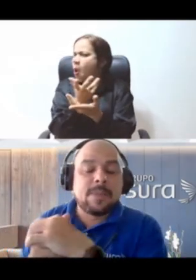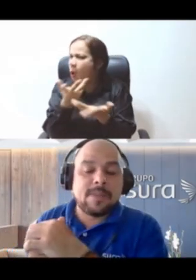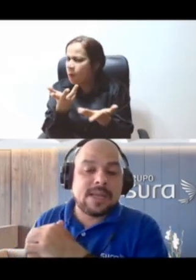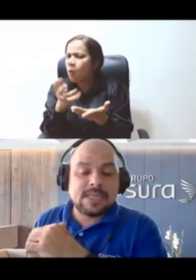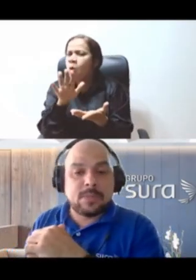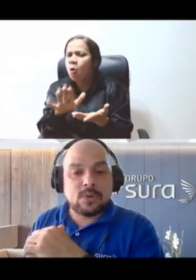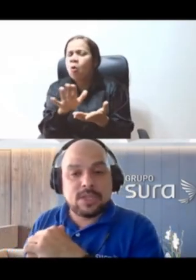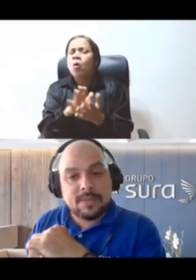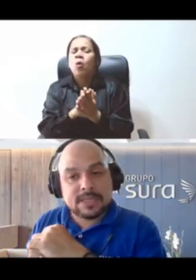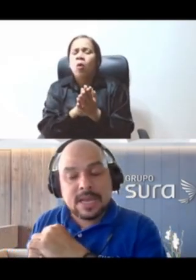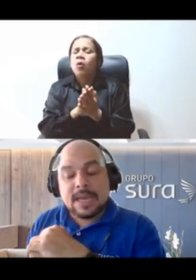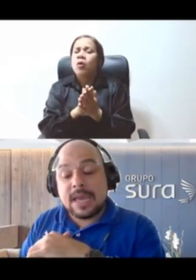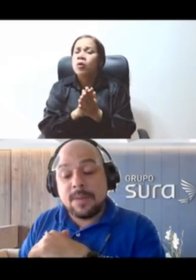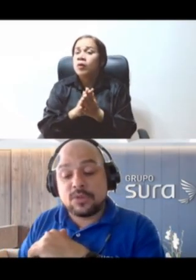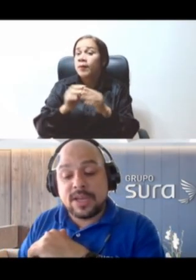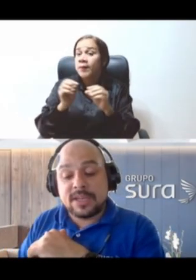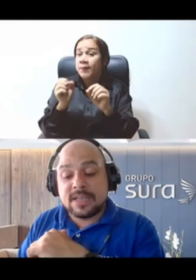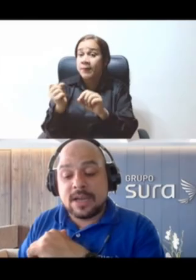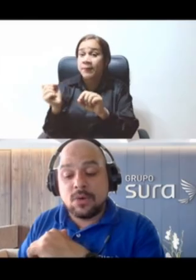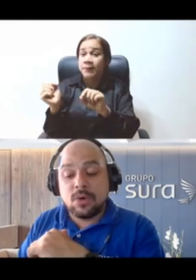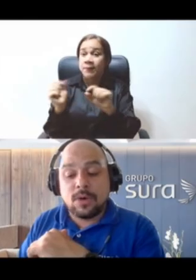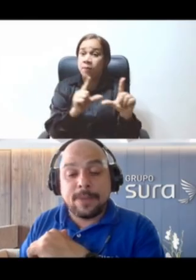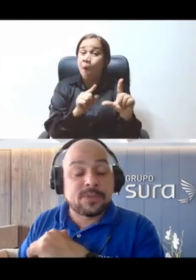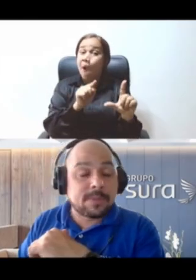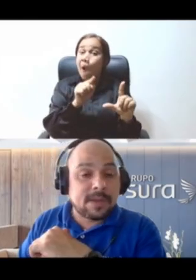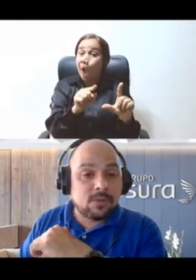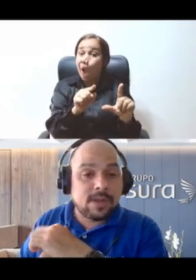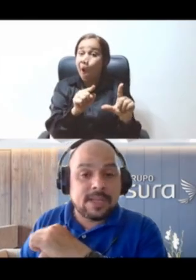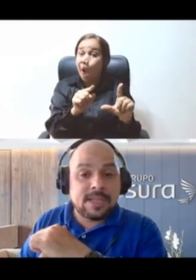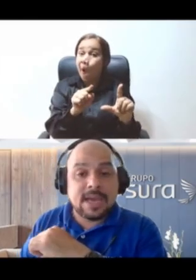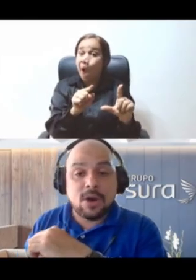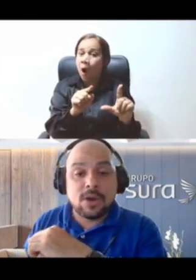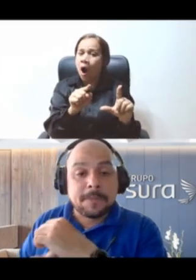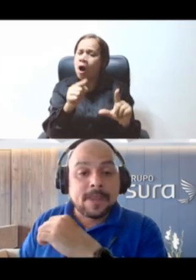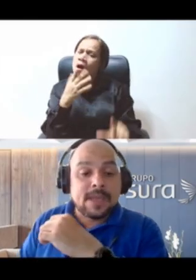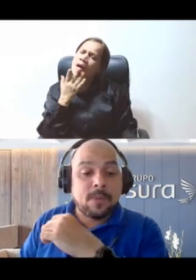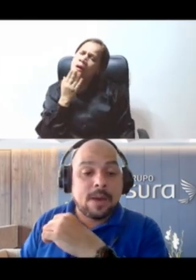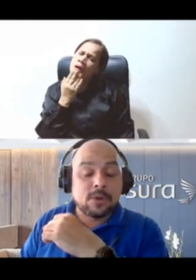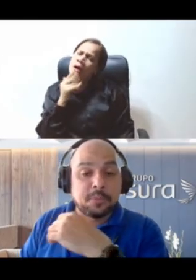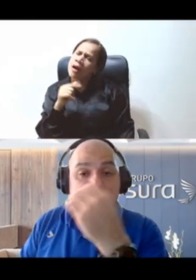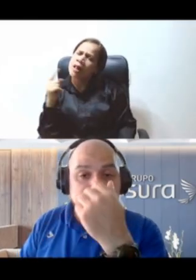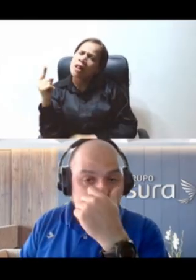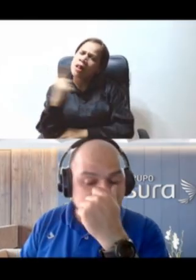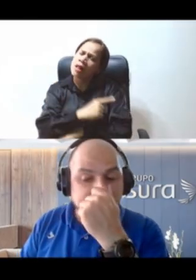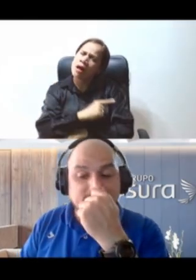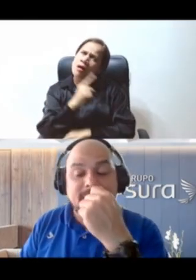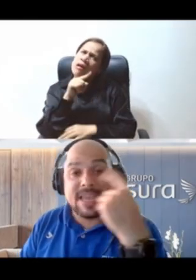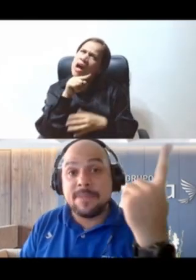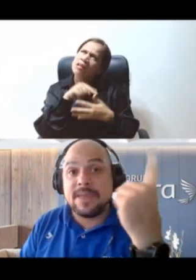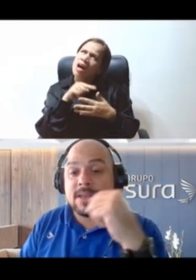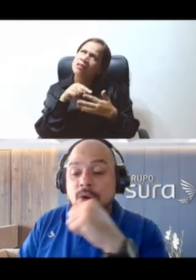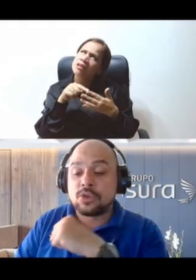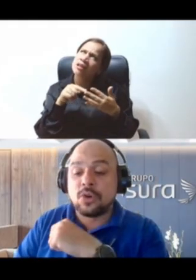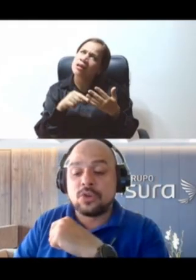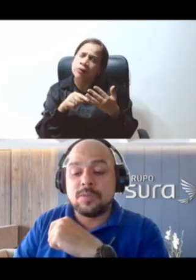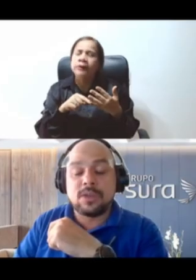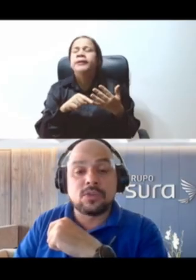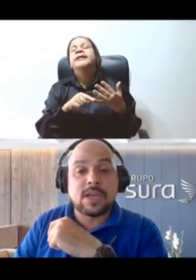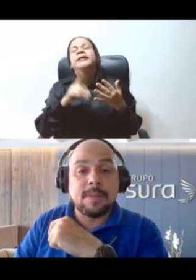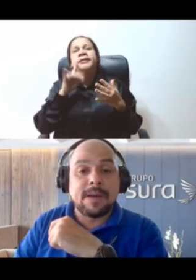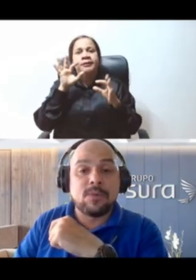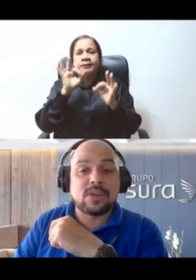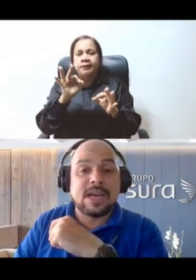acerca de estas primeras diapositivas que hemos estado observando el día de hoy. y podamos ponernos a prueba y medir